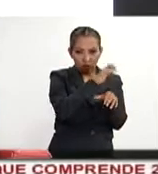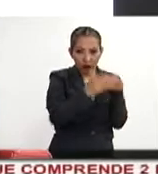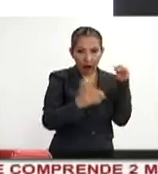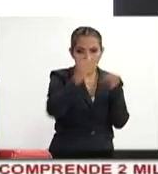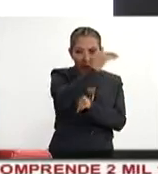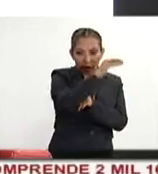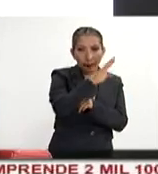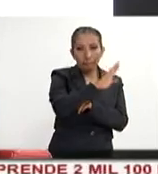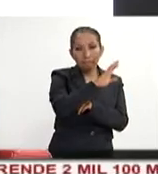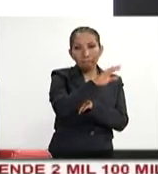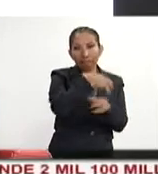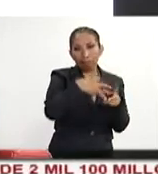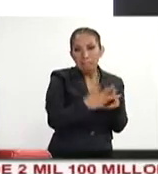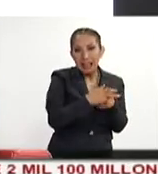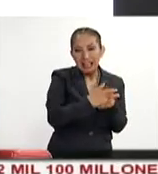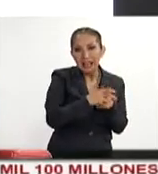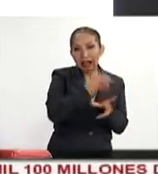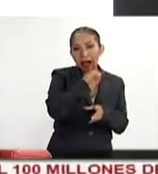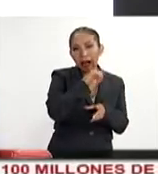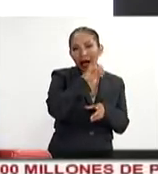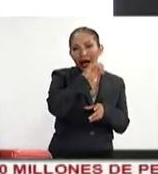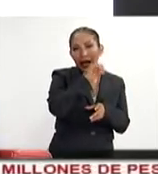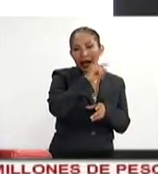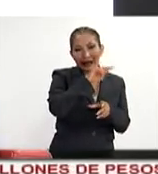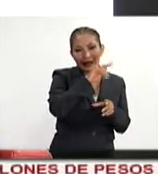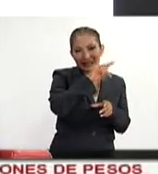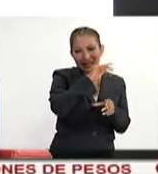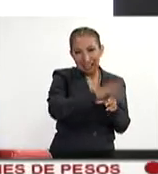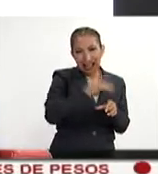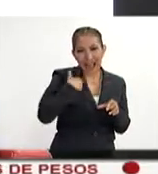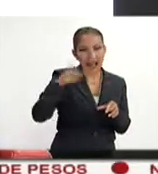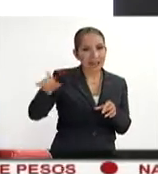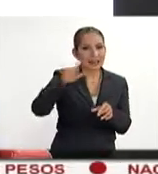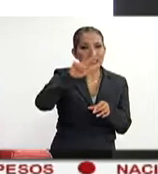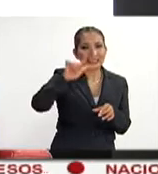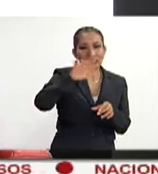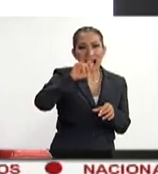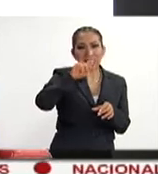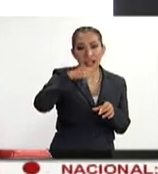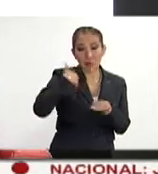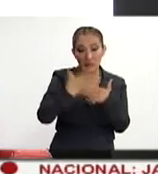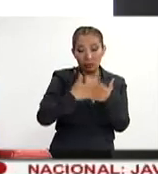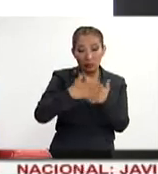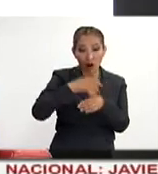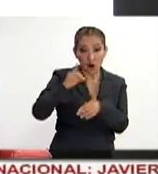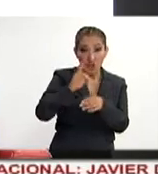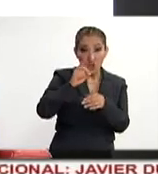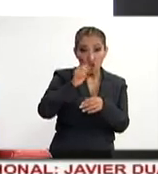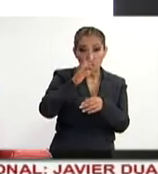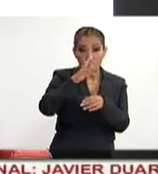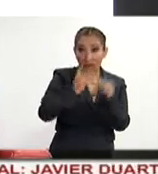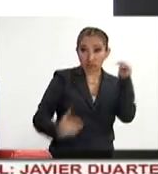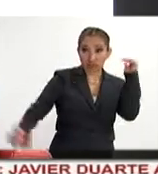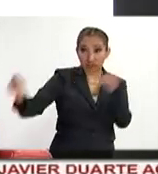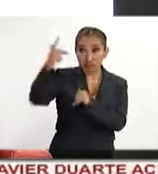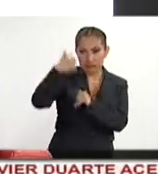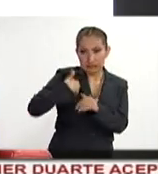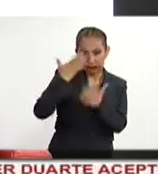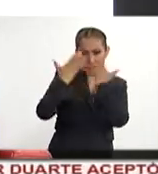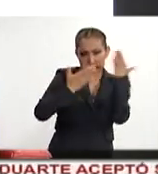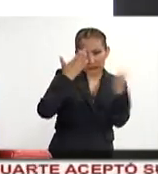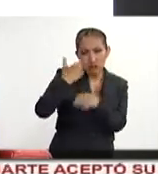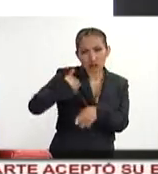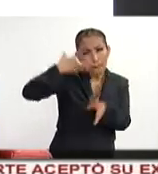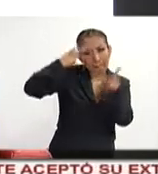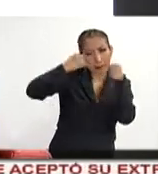Superior de Mecánica y Eléctrica de Zacatenco. Estoy por terminar mis estudios de doctorado y es donde también yo ahí aprendí mucho la parte de